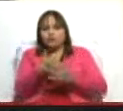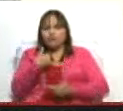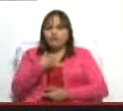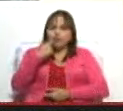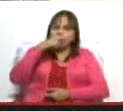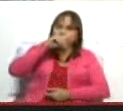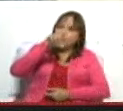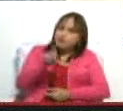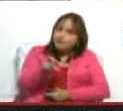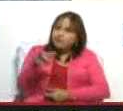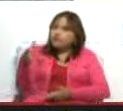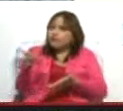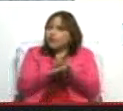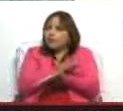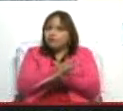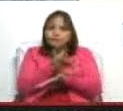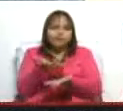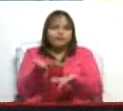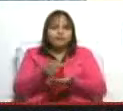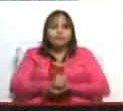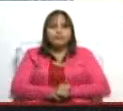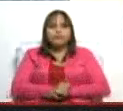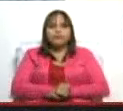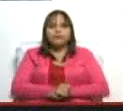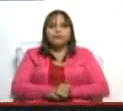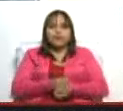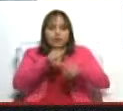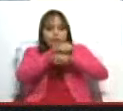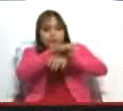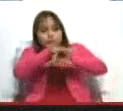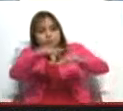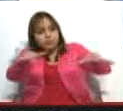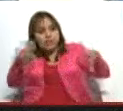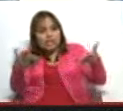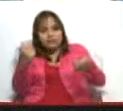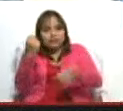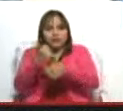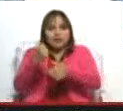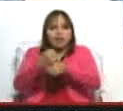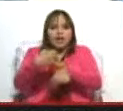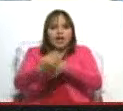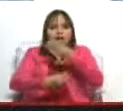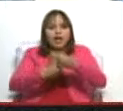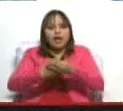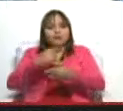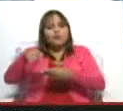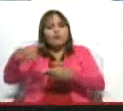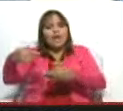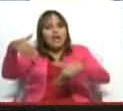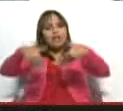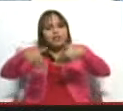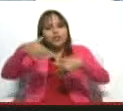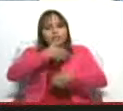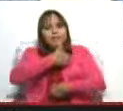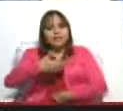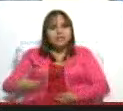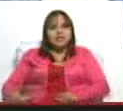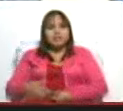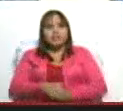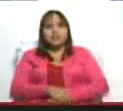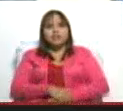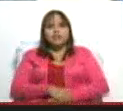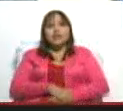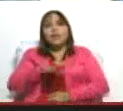en esta oportunidad va en relación al despliegue que tienen previsto en el territorio nacional para las próximas elecciones presidenciales. Si